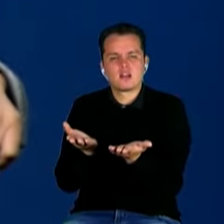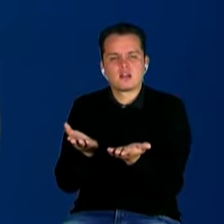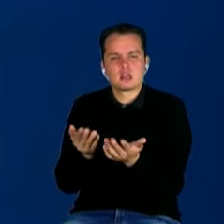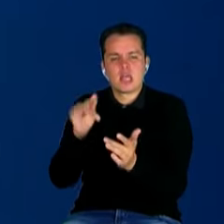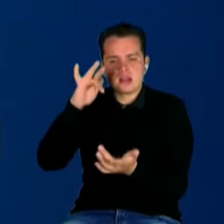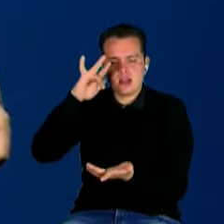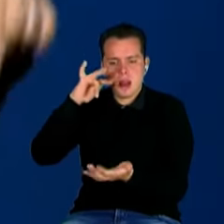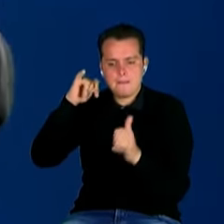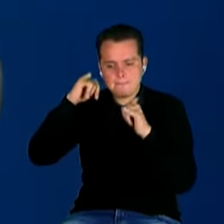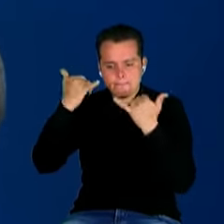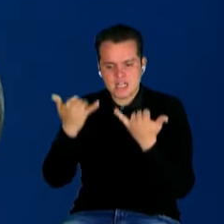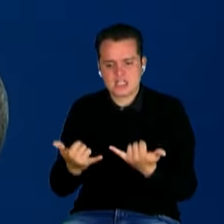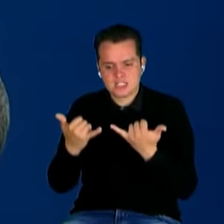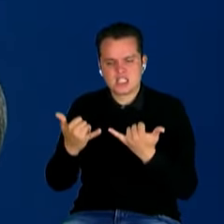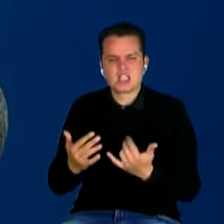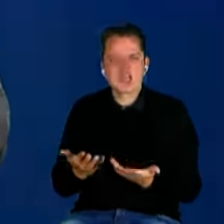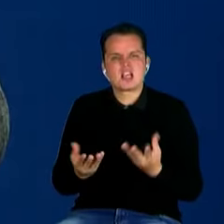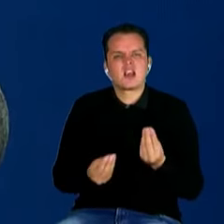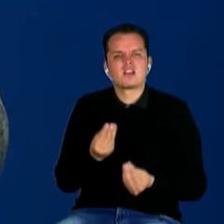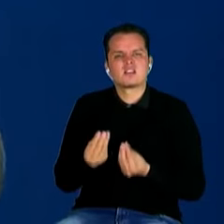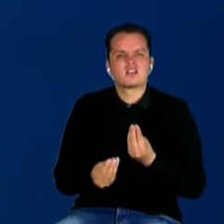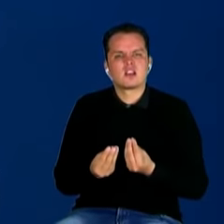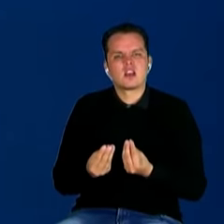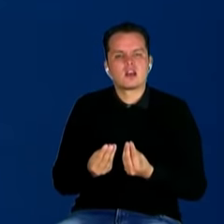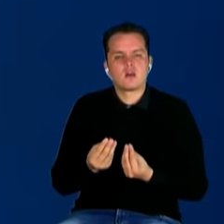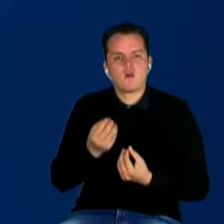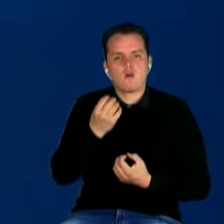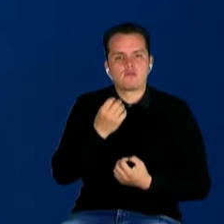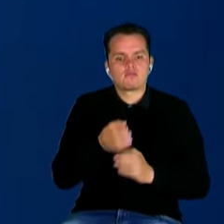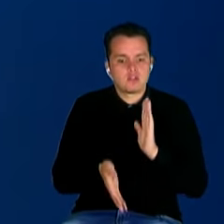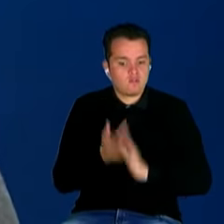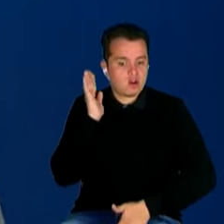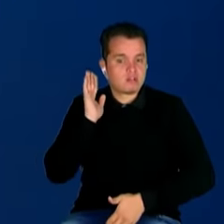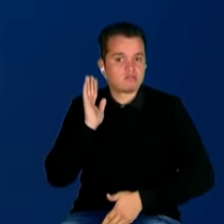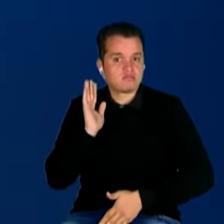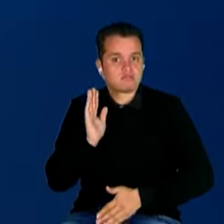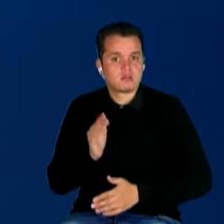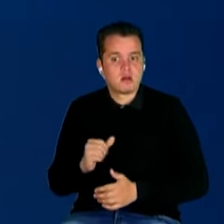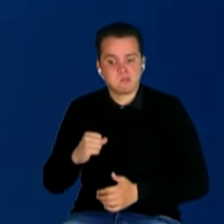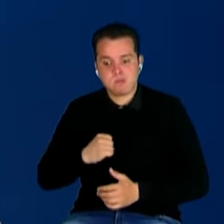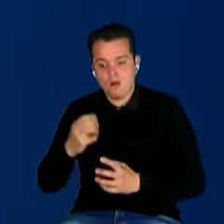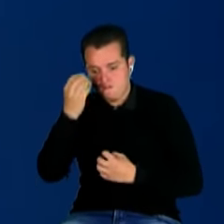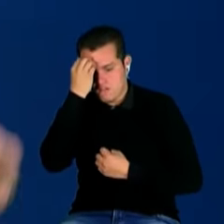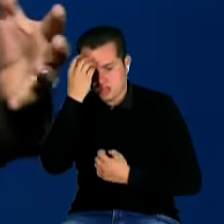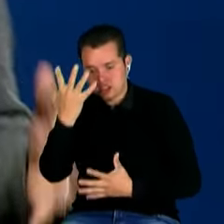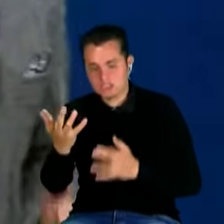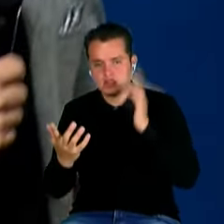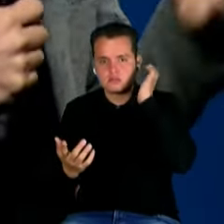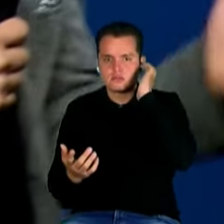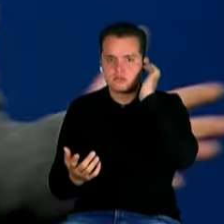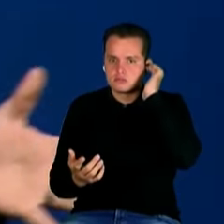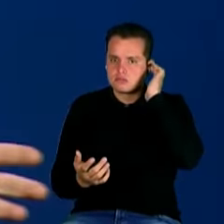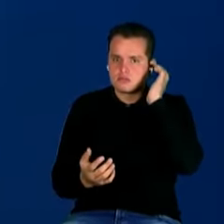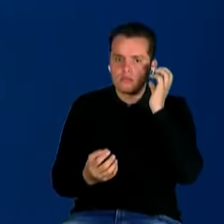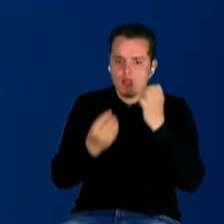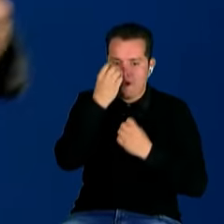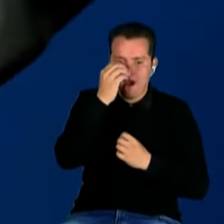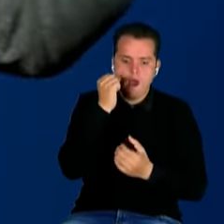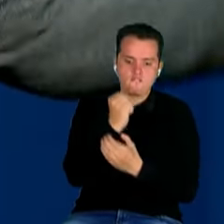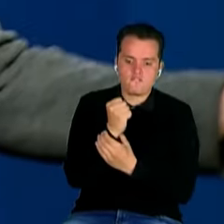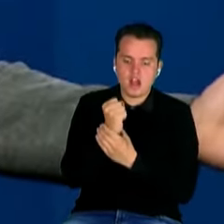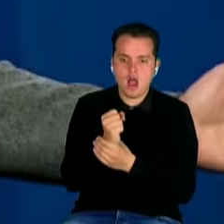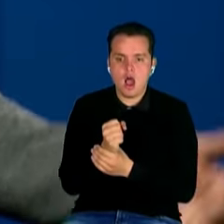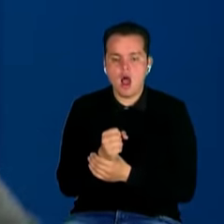el presente Abraham quisiera, se fuera, tenía que obedecer. Si Abraham obedecía y